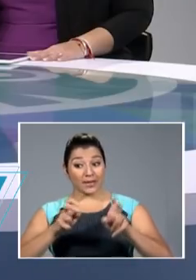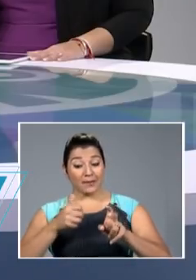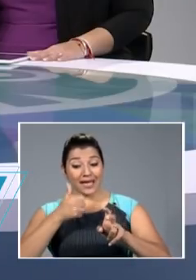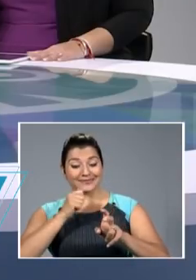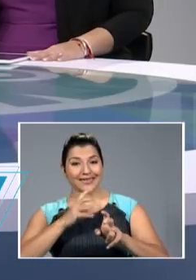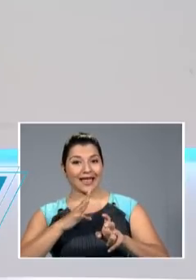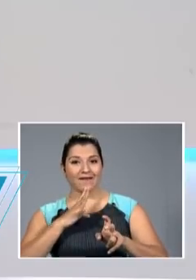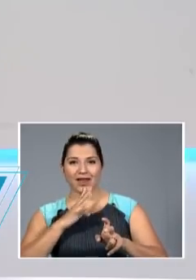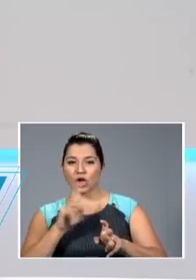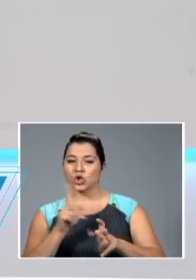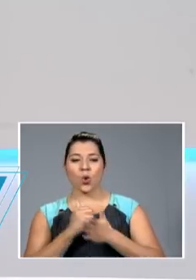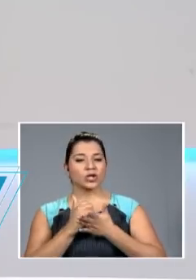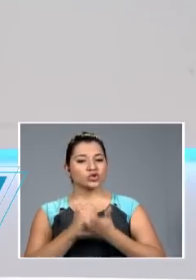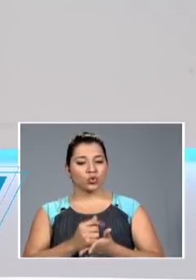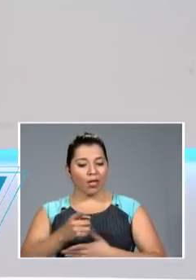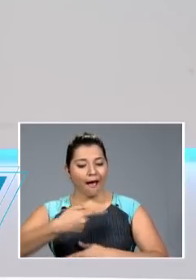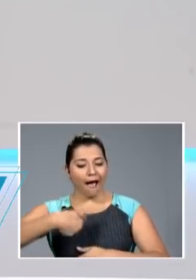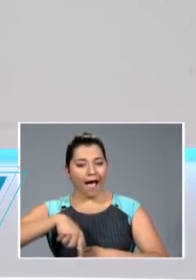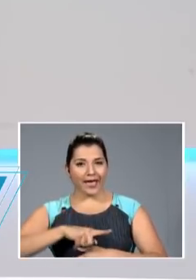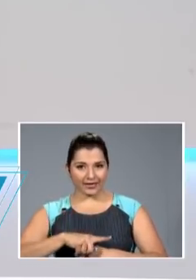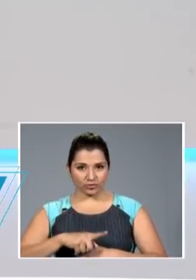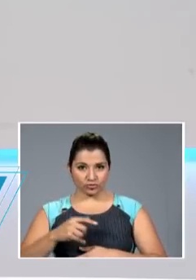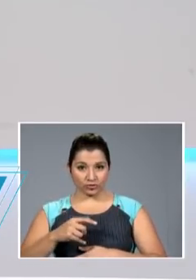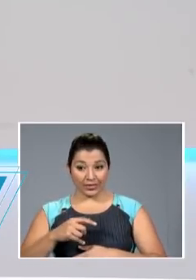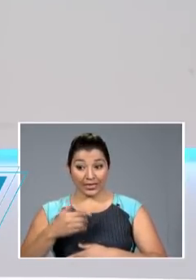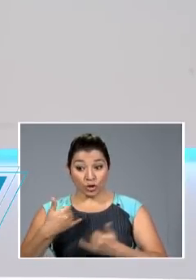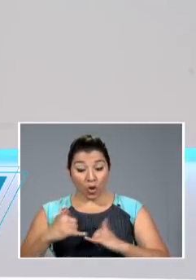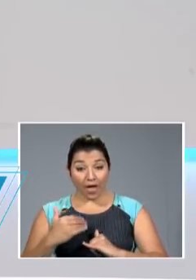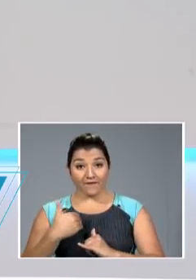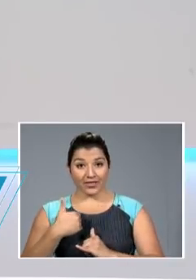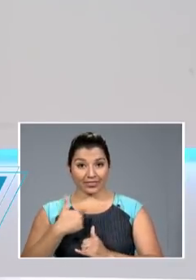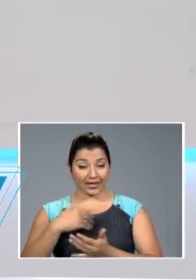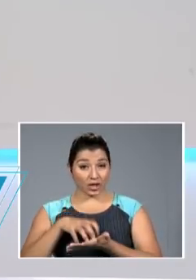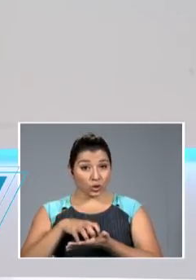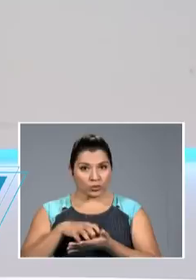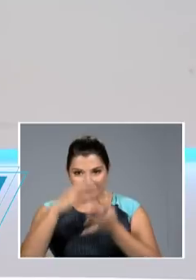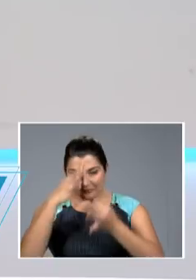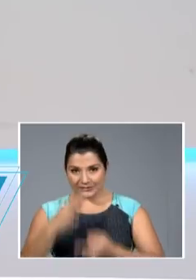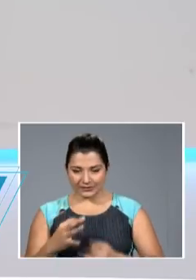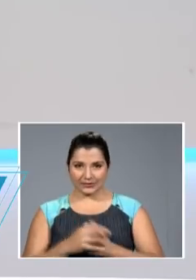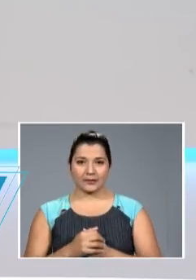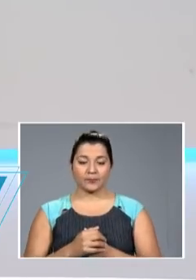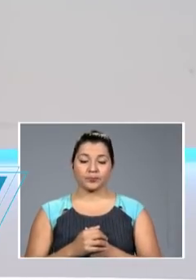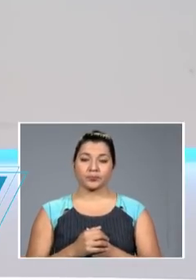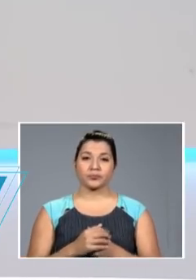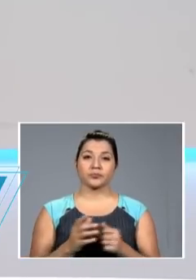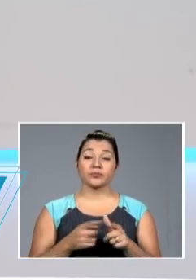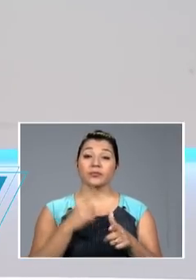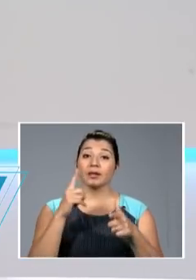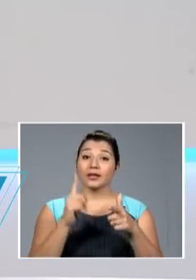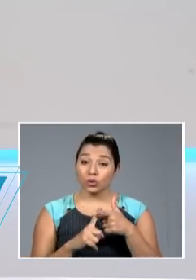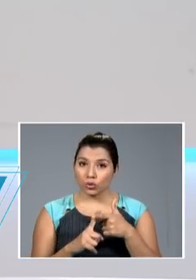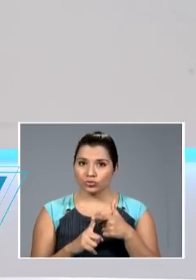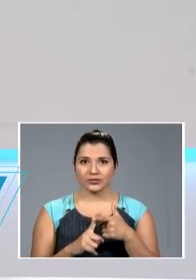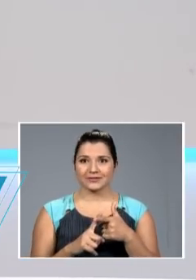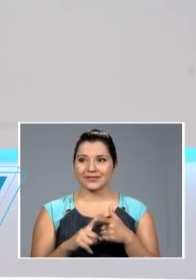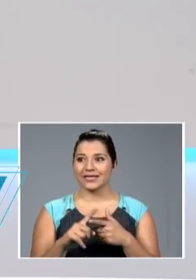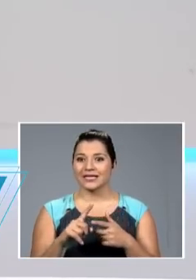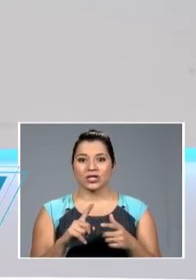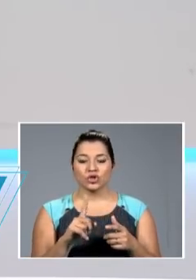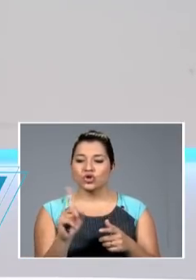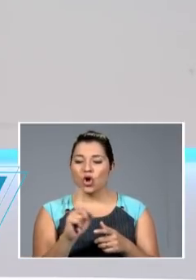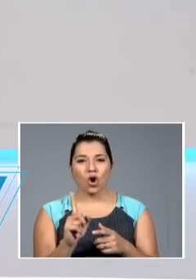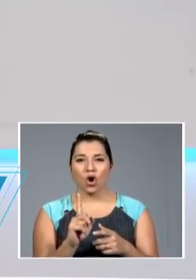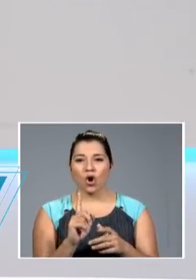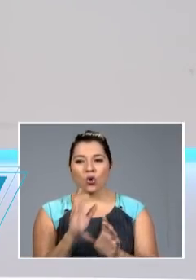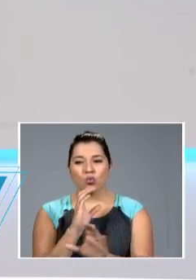fue la confrontación estratégica que tuvieron, que me pareció muy importante, que descuidaron la otra parte, la